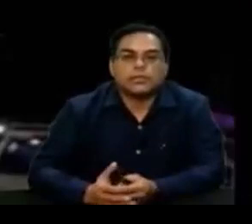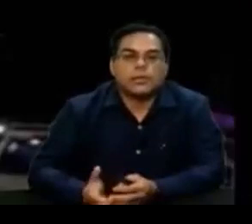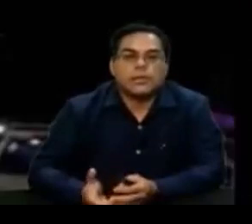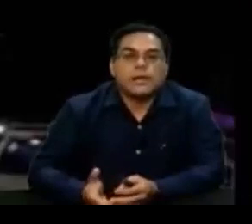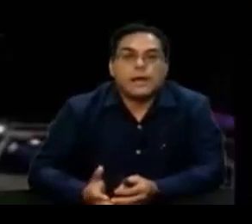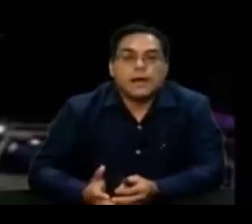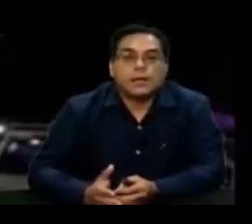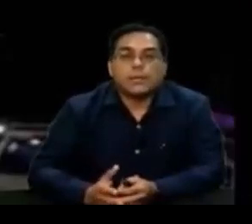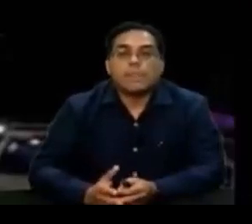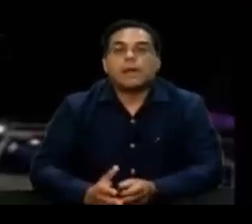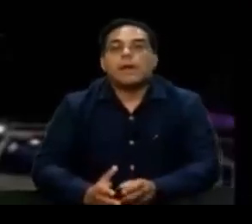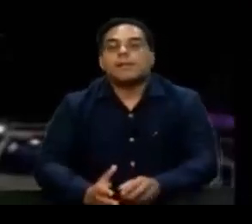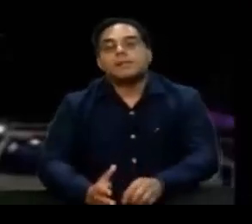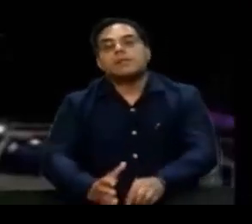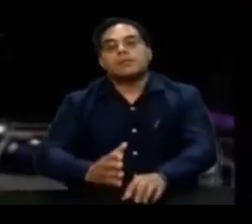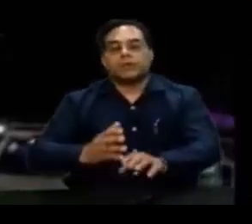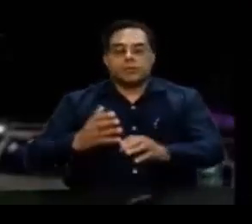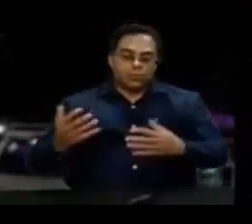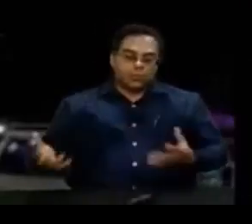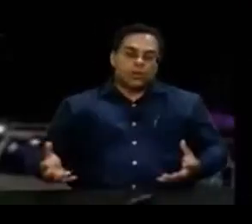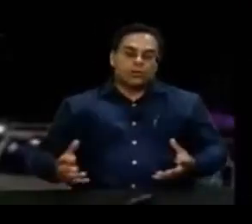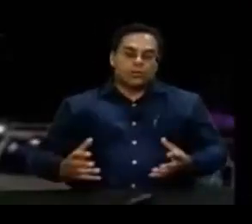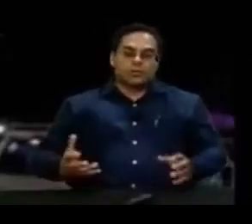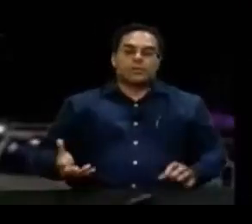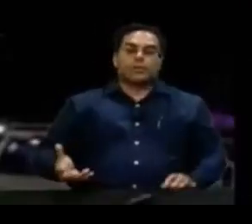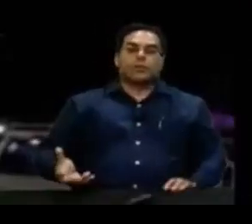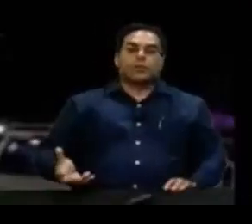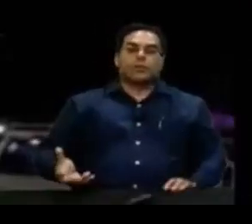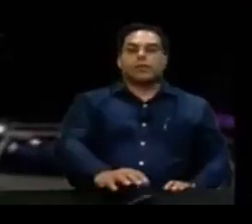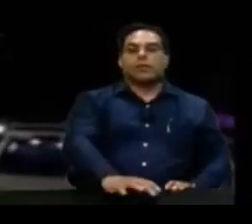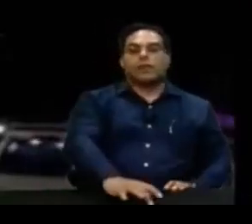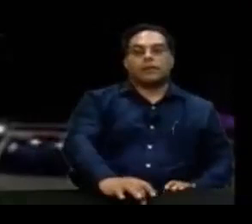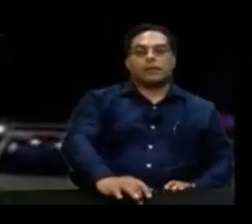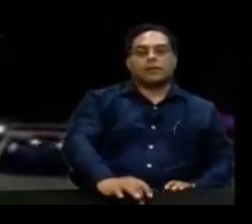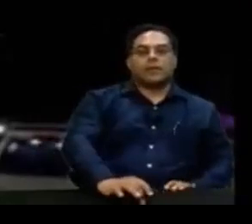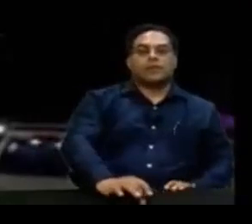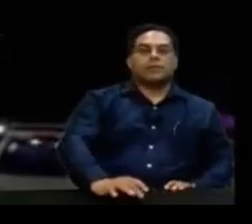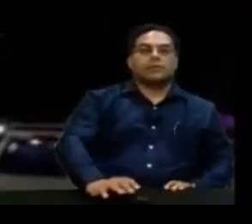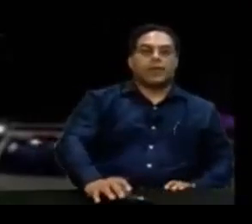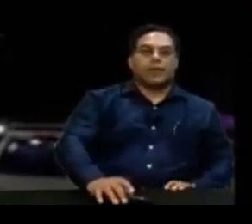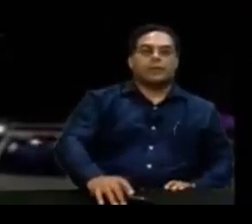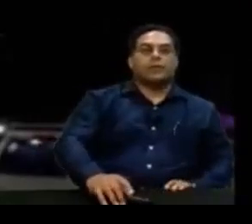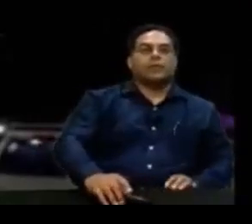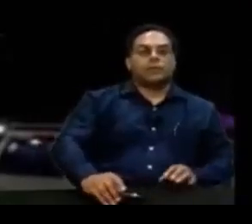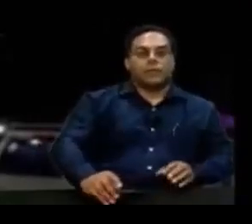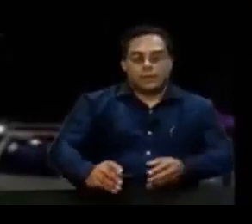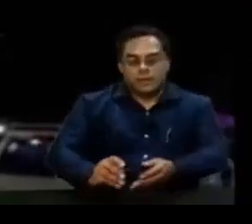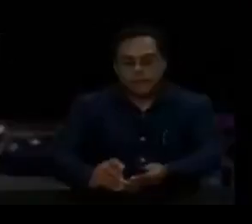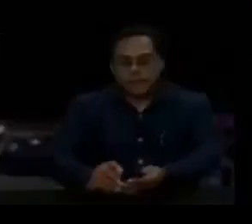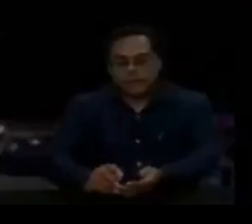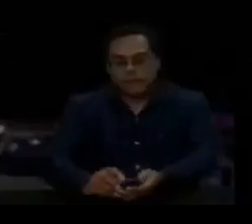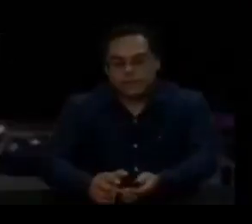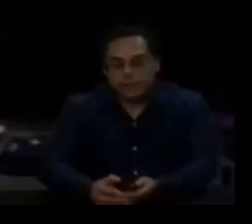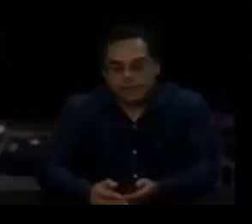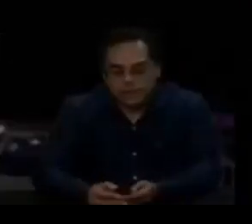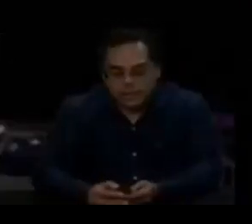tejidos. Ahora, a veces no se fractura solo la órbita, se fractura el malar completo, hay clasificaciones para ello. Lo importante aquí